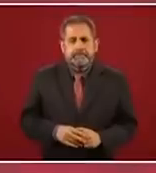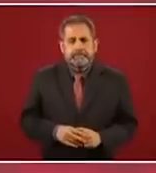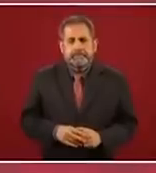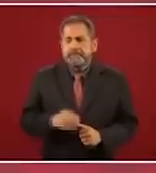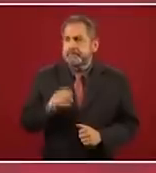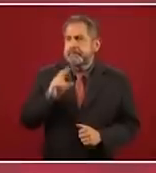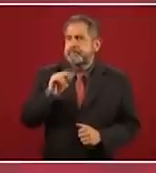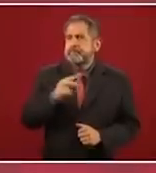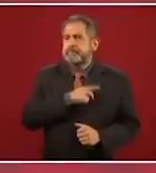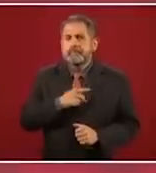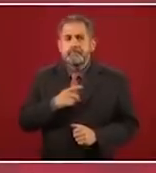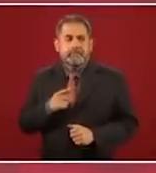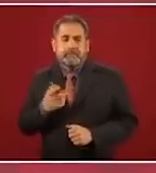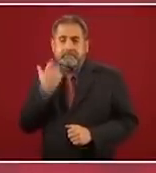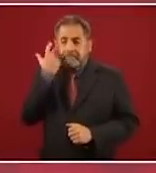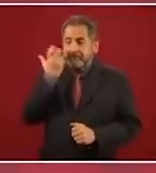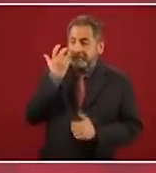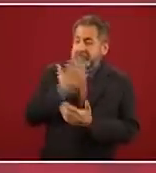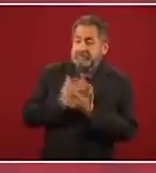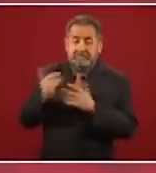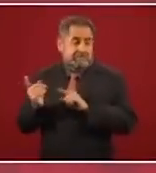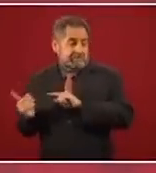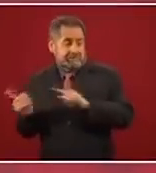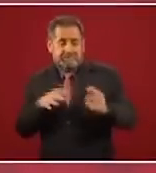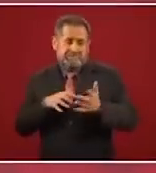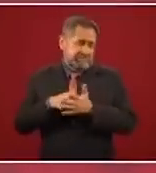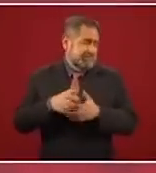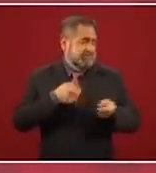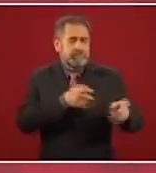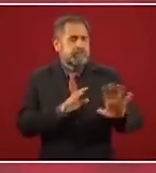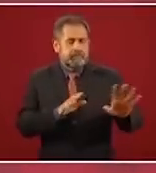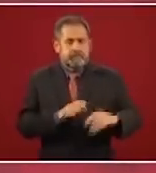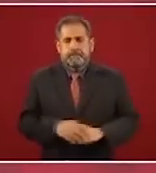sin excesos de fuerza.